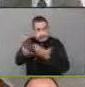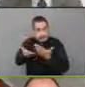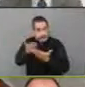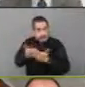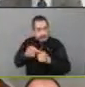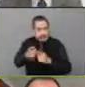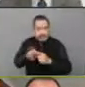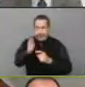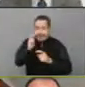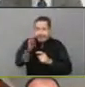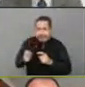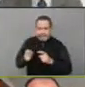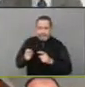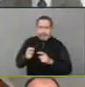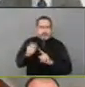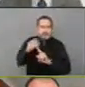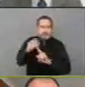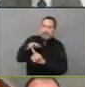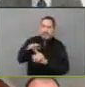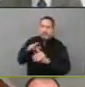constituye un recurso público,